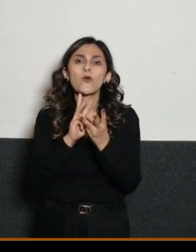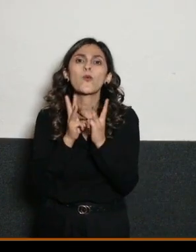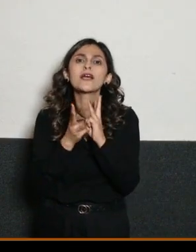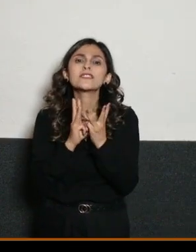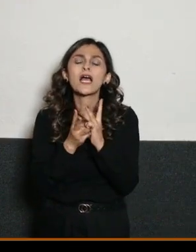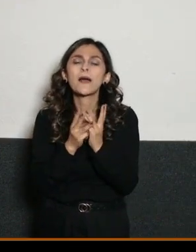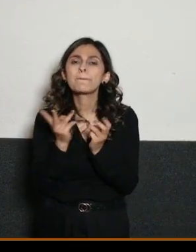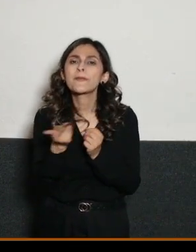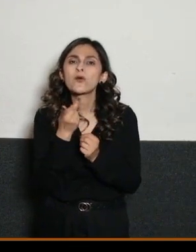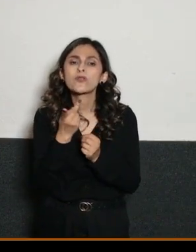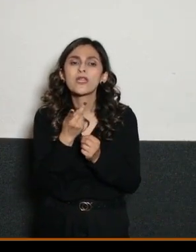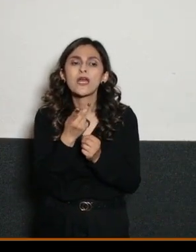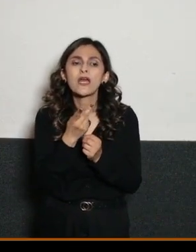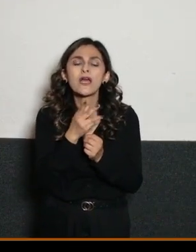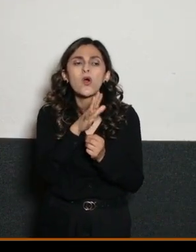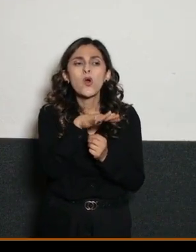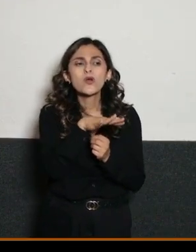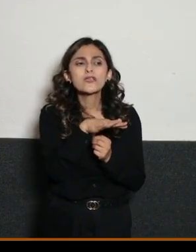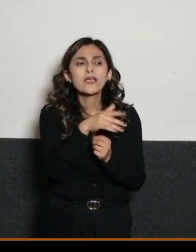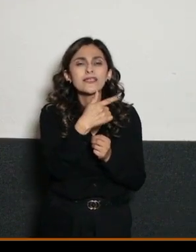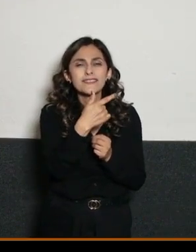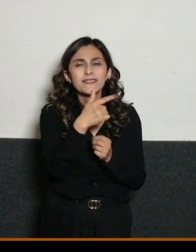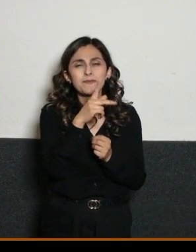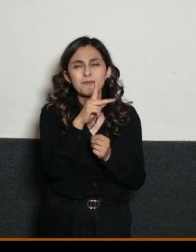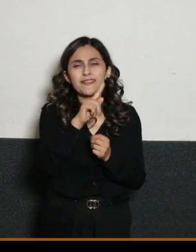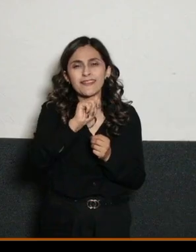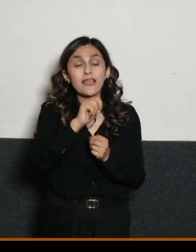equivocó. No, la típica.